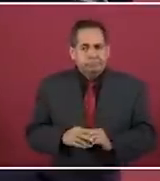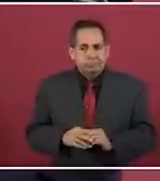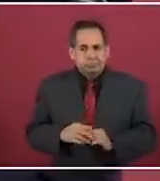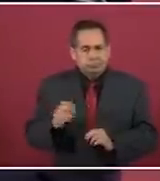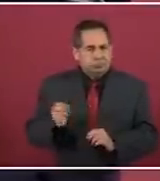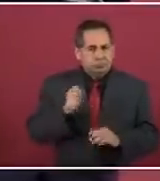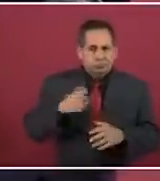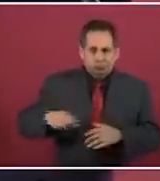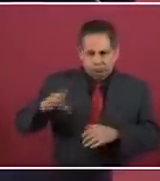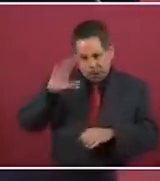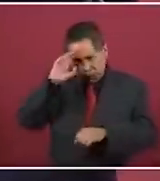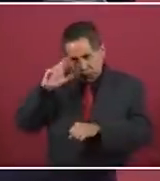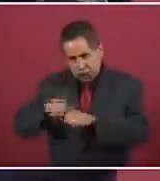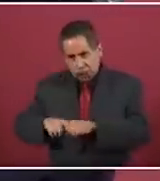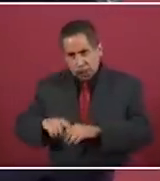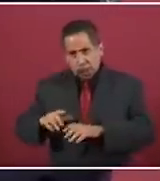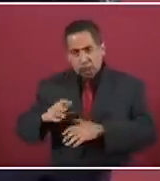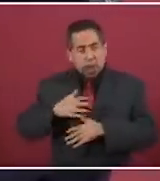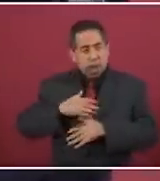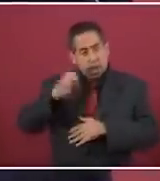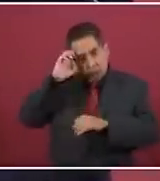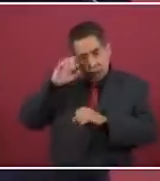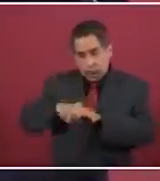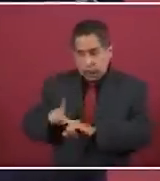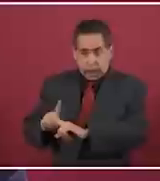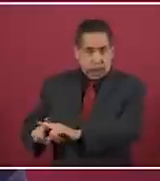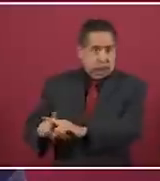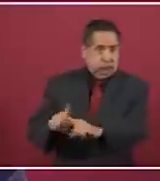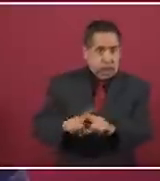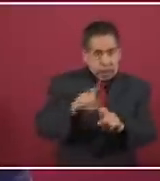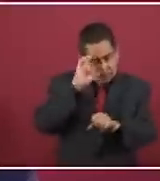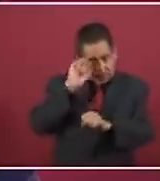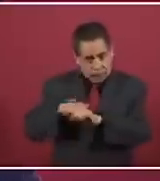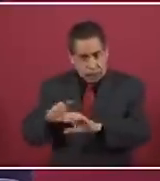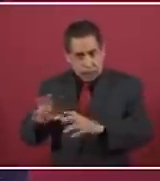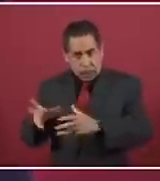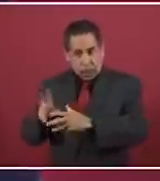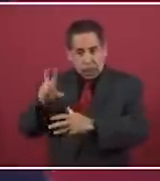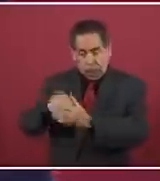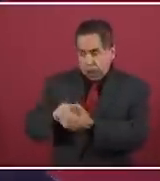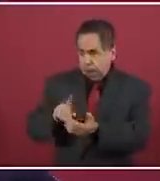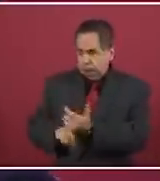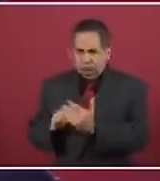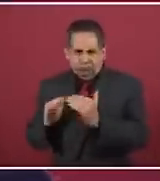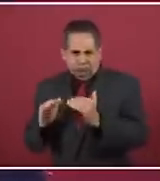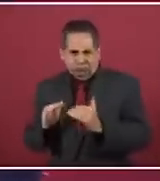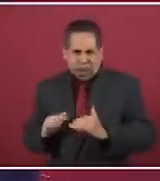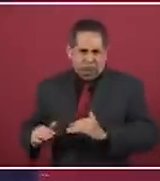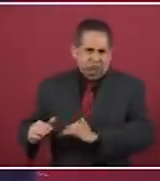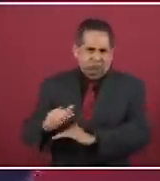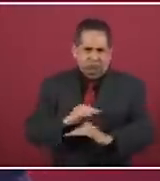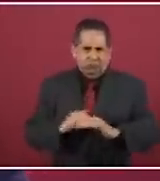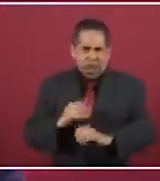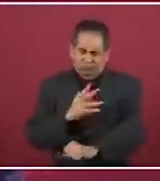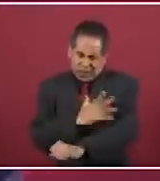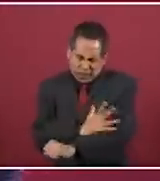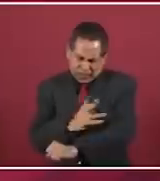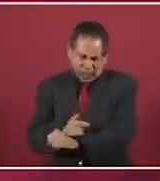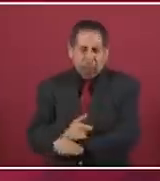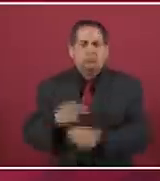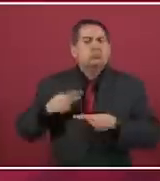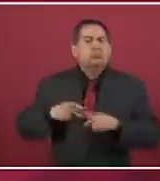nuestra cultura o nuestras culturas, en abajo hay mucha honestidad en nuestro